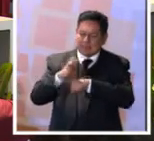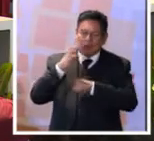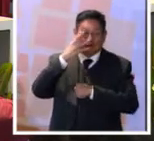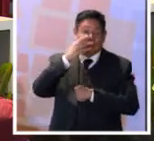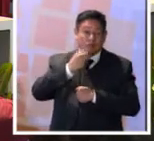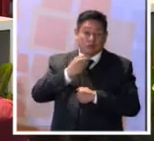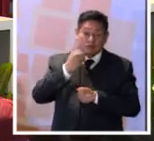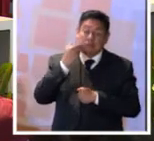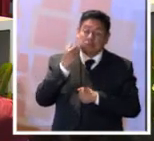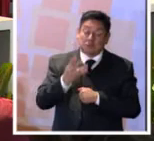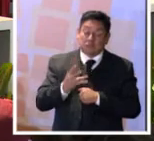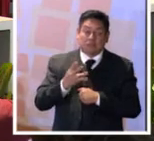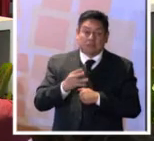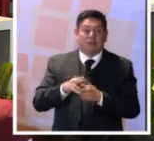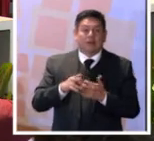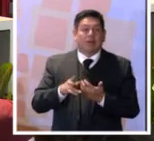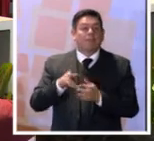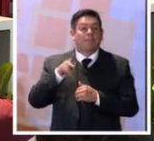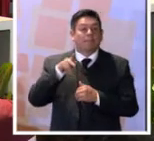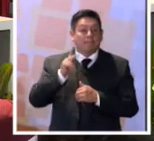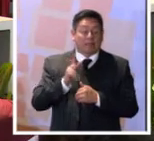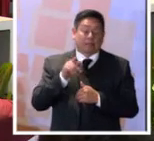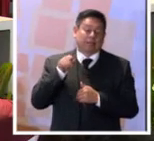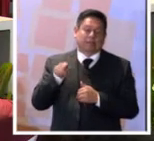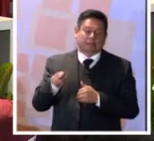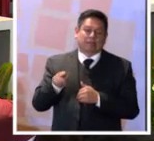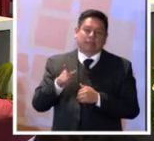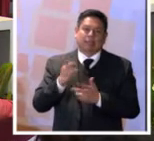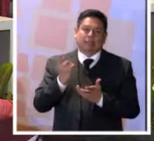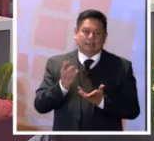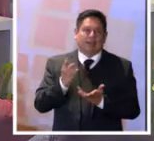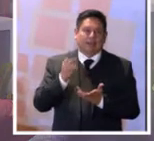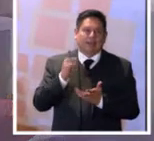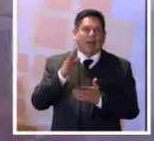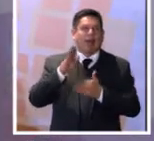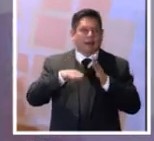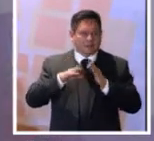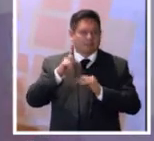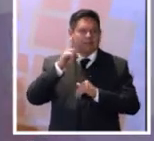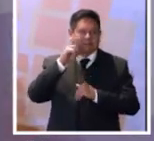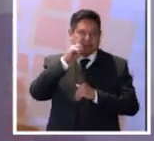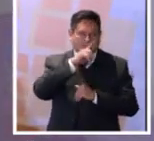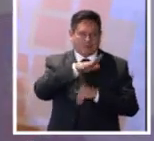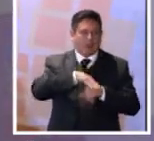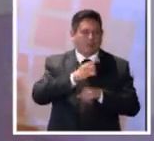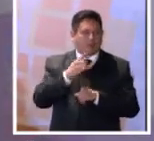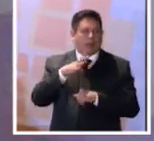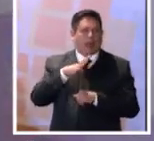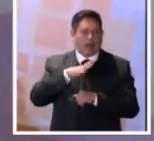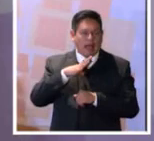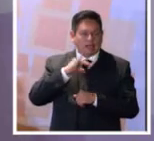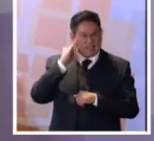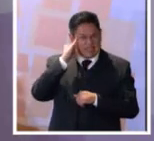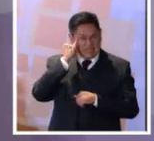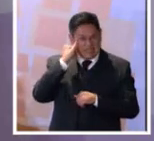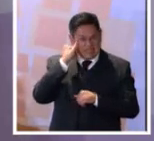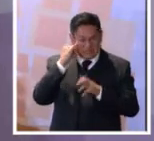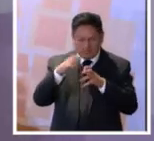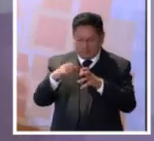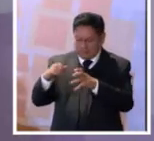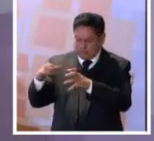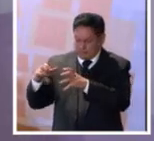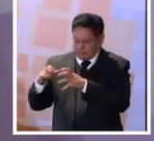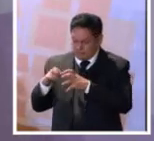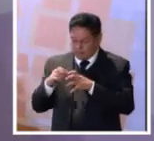República, efectivamente concentra el mayor número de pueblos y comunidades indígenas de nuestro